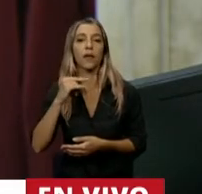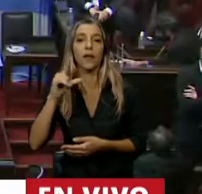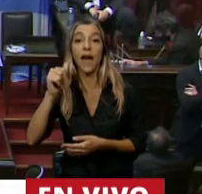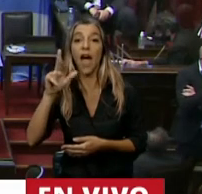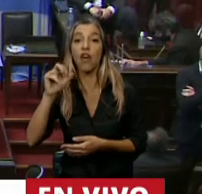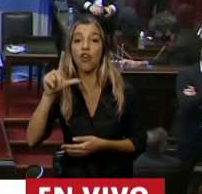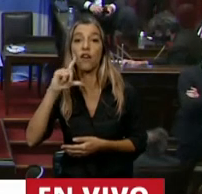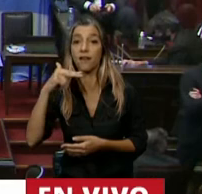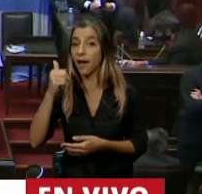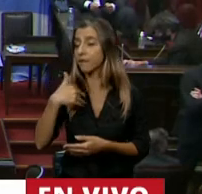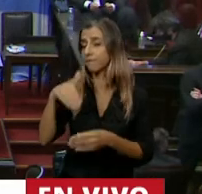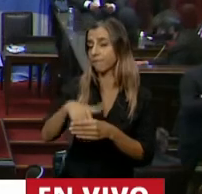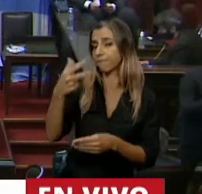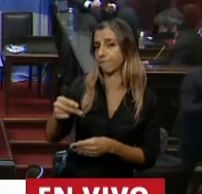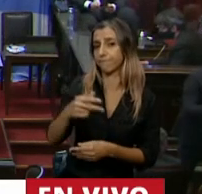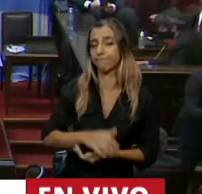Negativo, presidente.